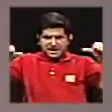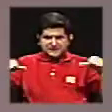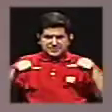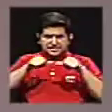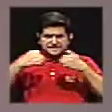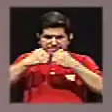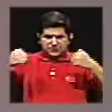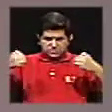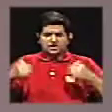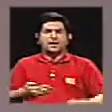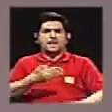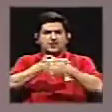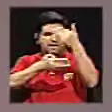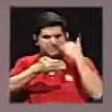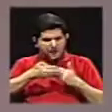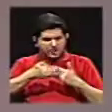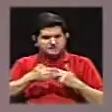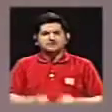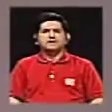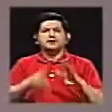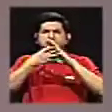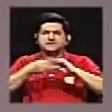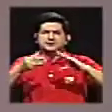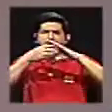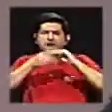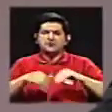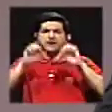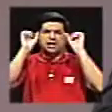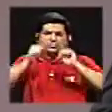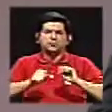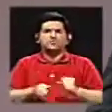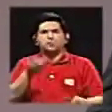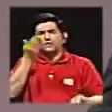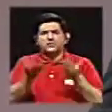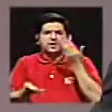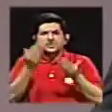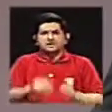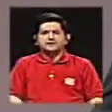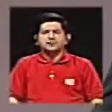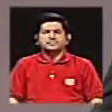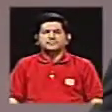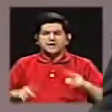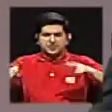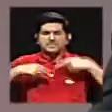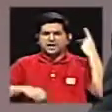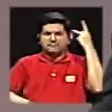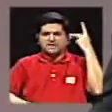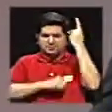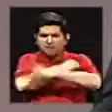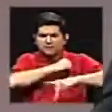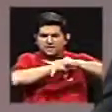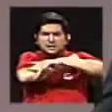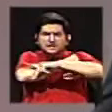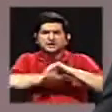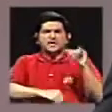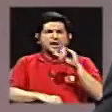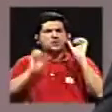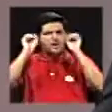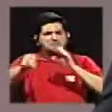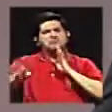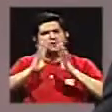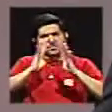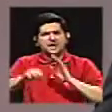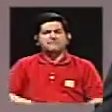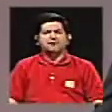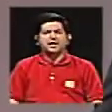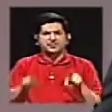que oía el relato de lo que se pudo usar en algún momento de la vida política de este país, y también podríamos hablar de